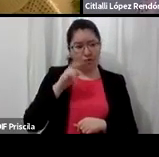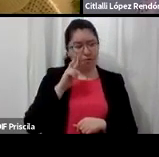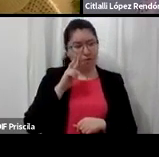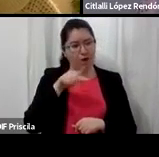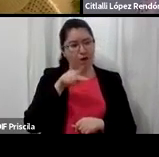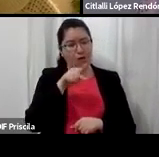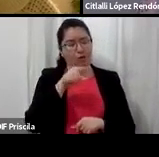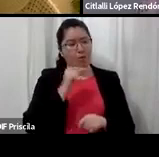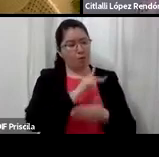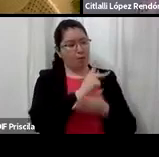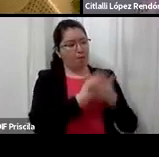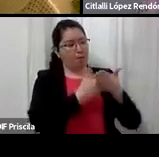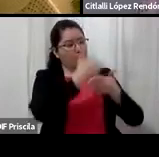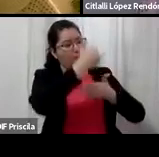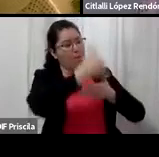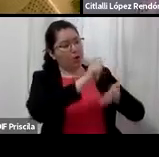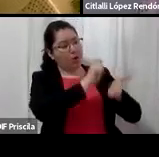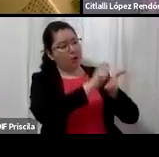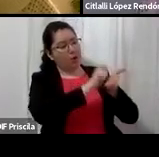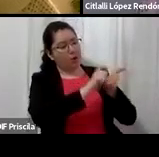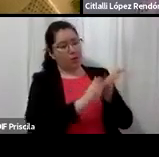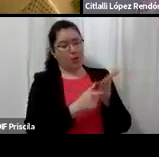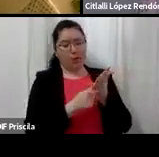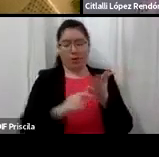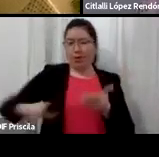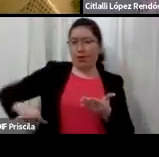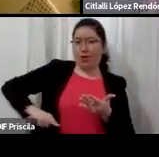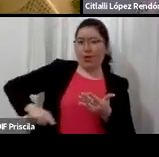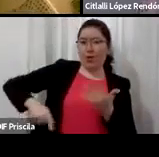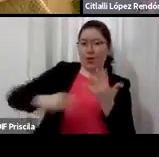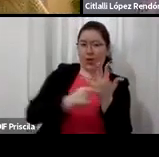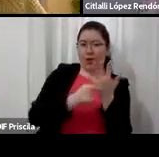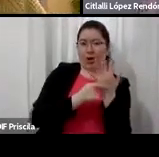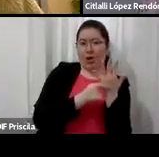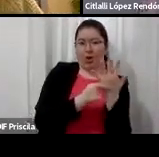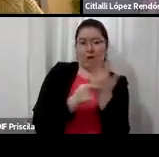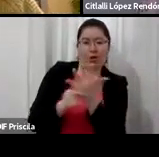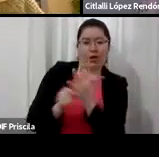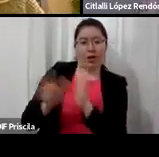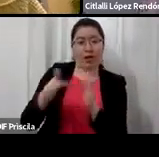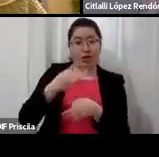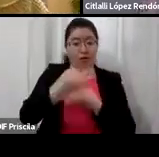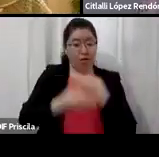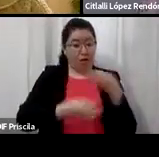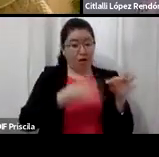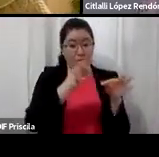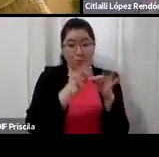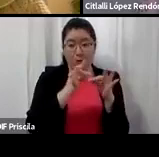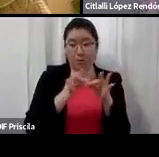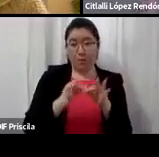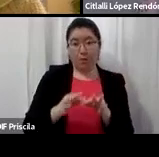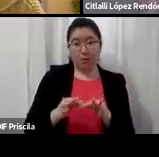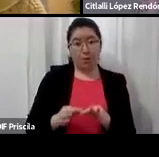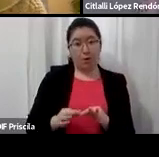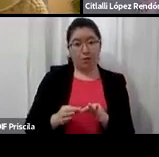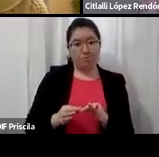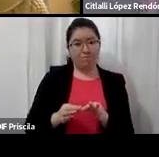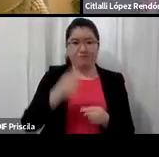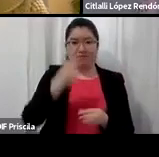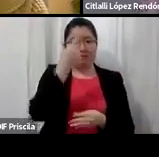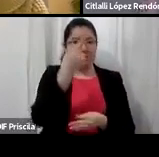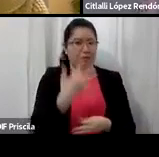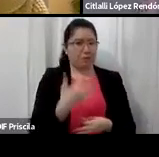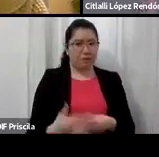los gobiernos de manera general en todos lados y entonces todo el mundo lo tiene que aplicar del 1 hasta el 10 o de la A a